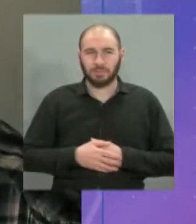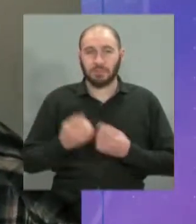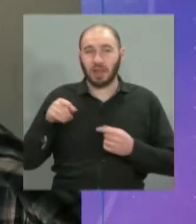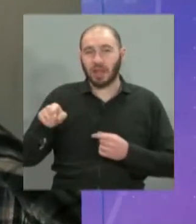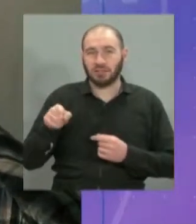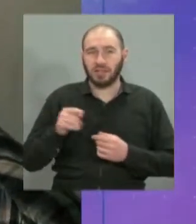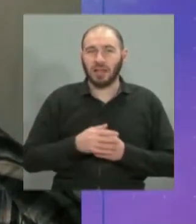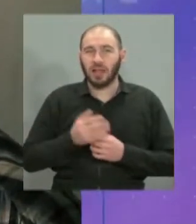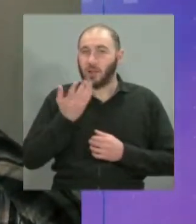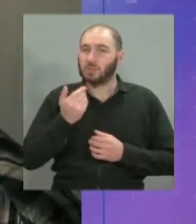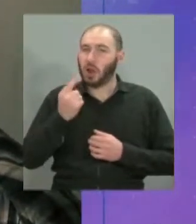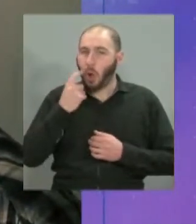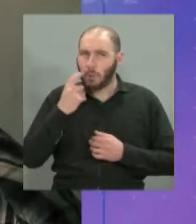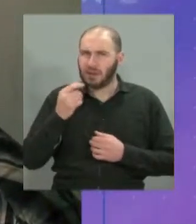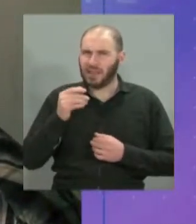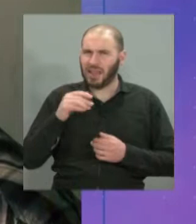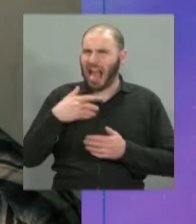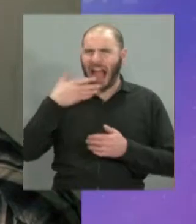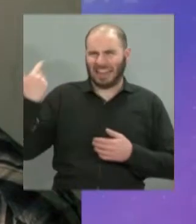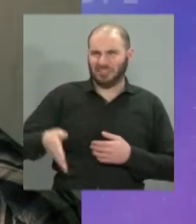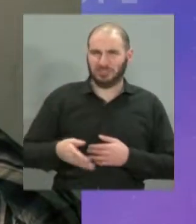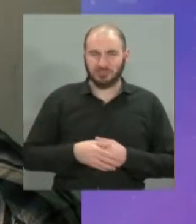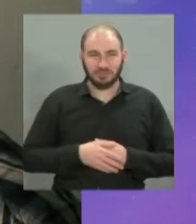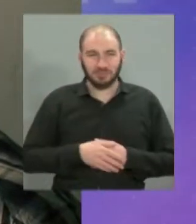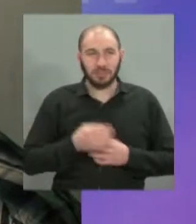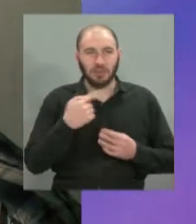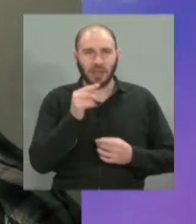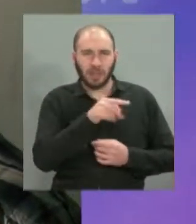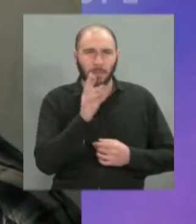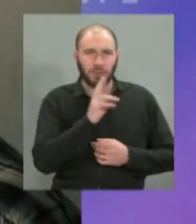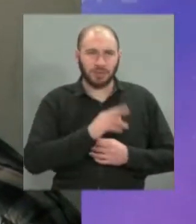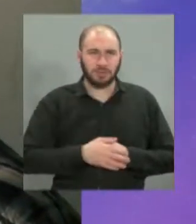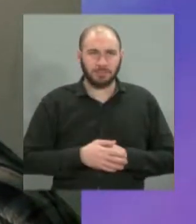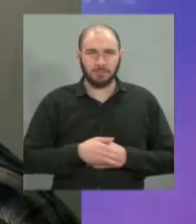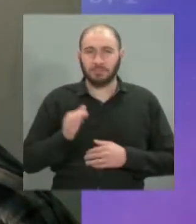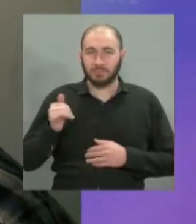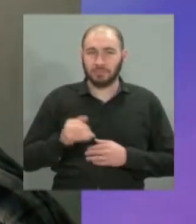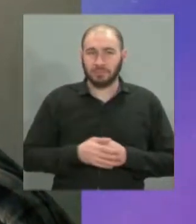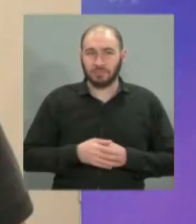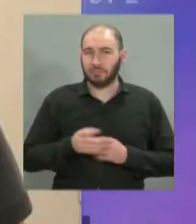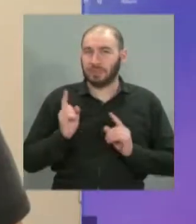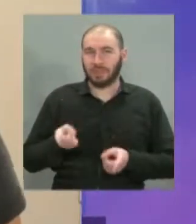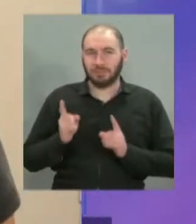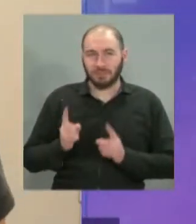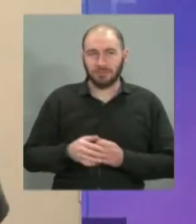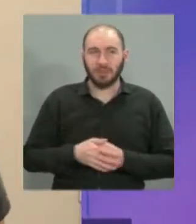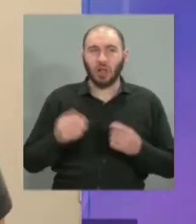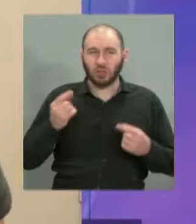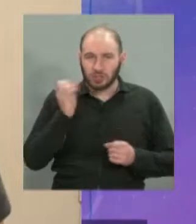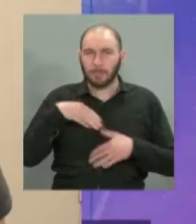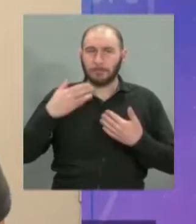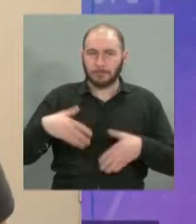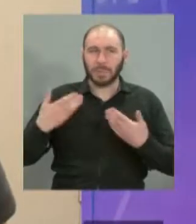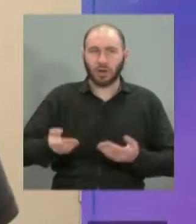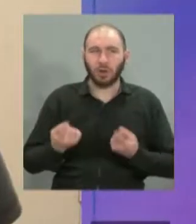ella le gustan los hombres, ¿no te da asco vos eso? Pero ella es mujer. Siempre la misma excusa, Las cosas están mejorando, pero